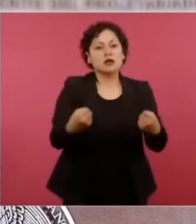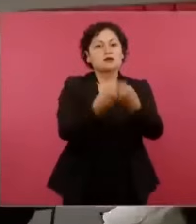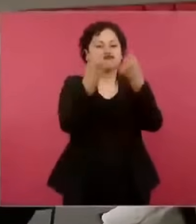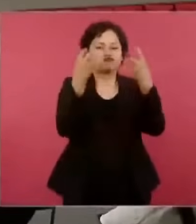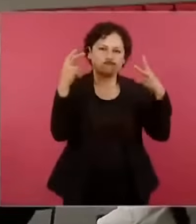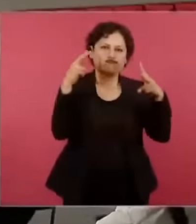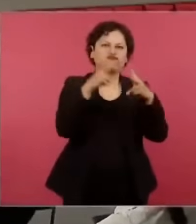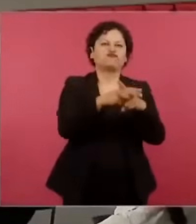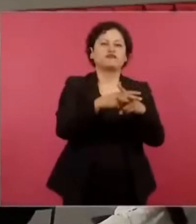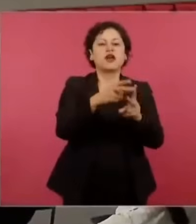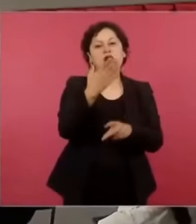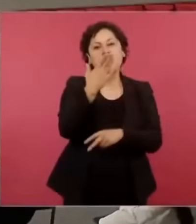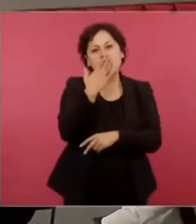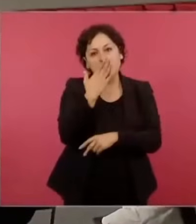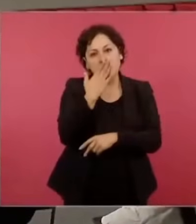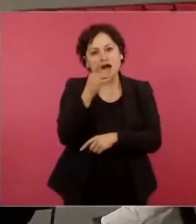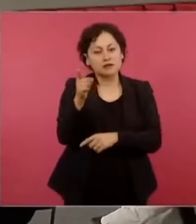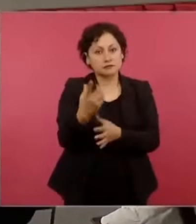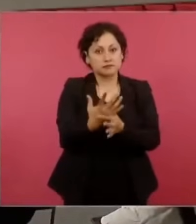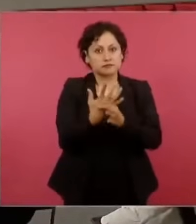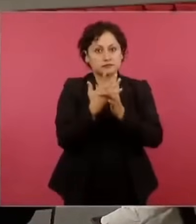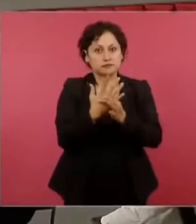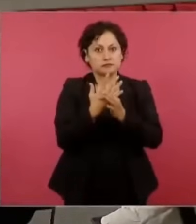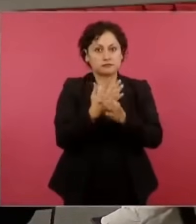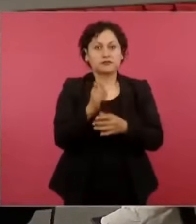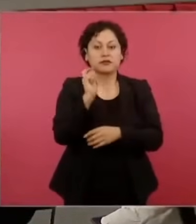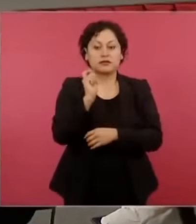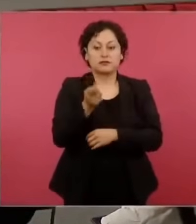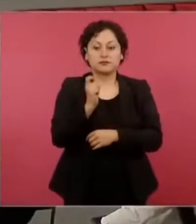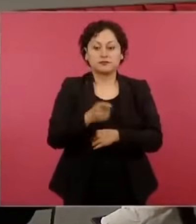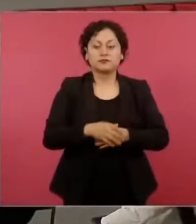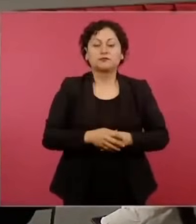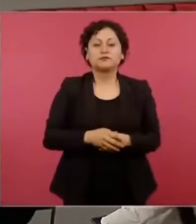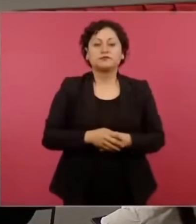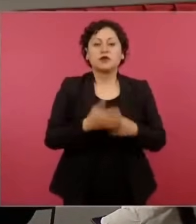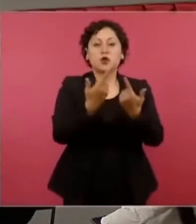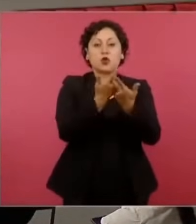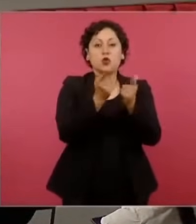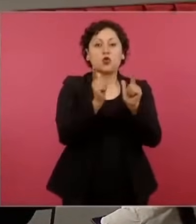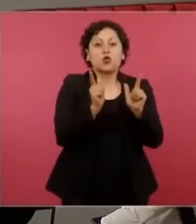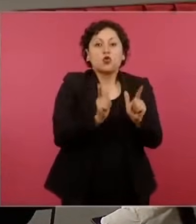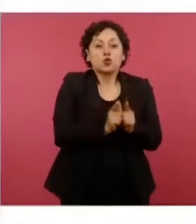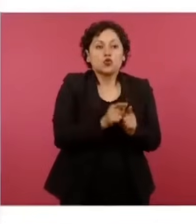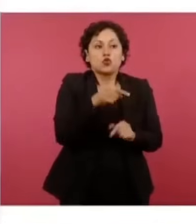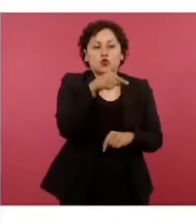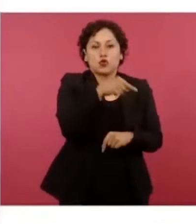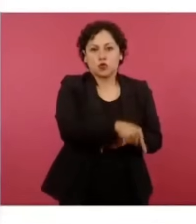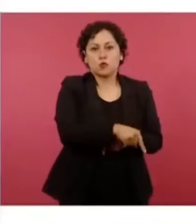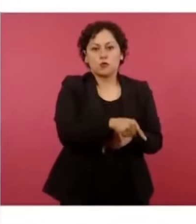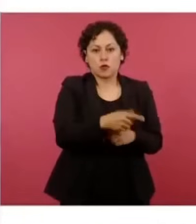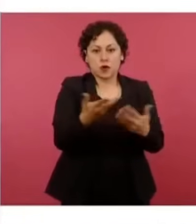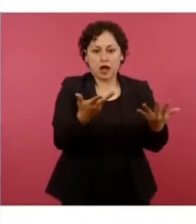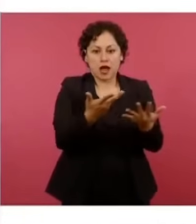Sonora. Dijo además que, de acuerdo con reportes de un grupo armado, incendió un tráiler en un puente,